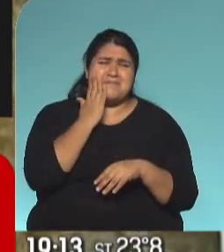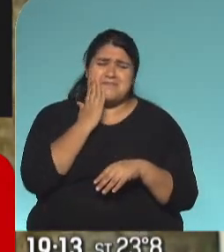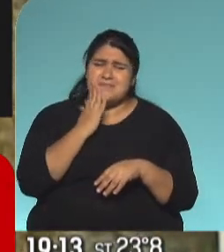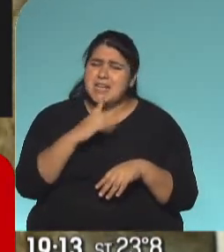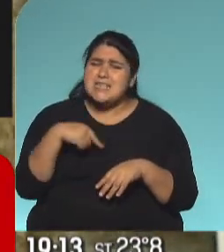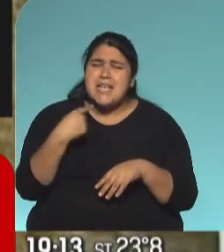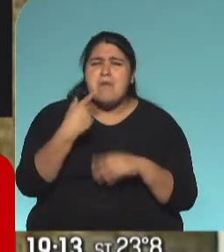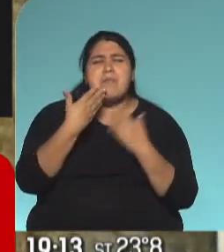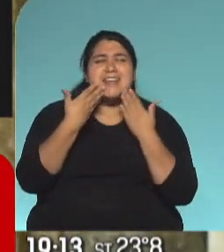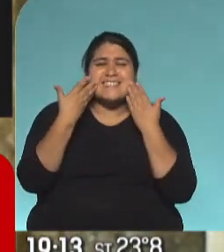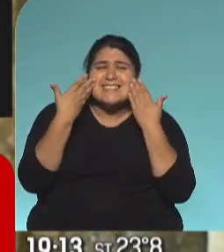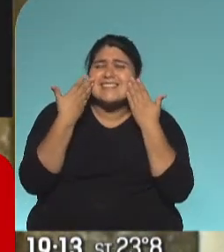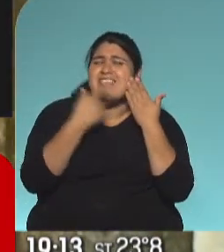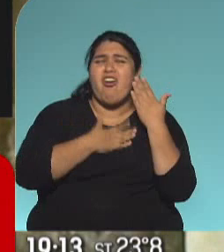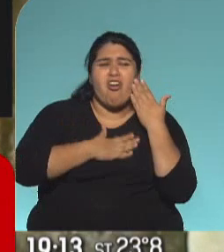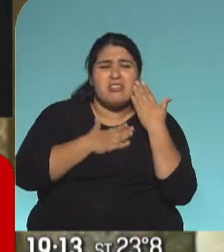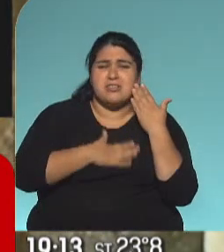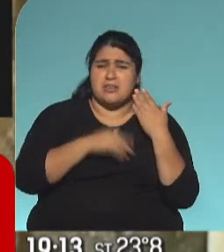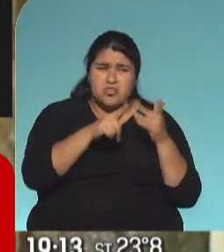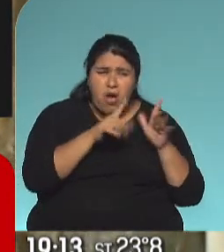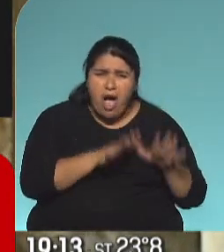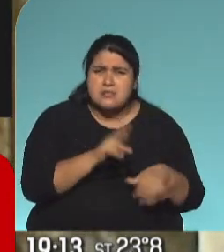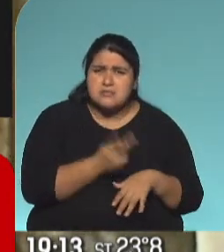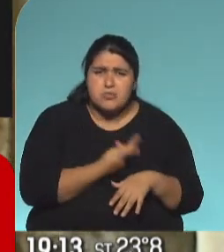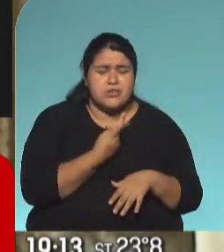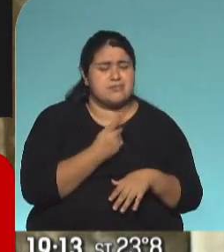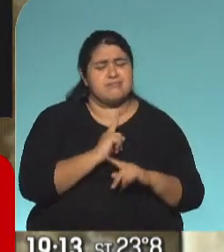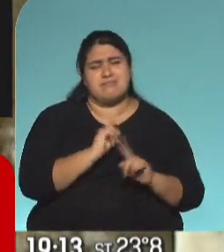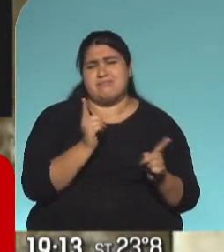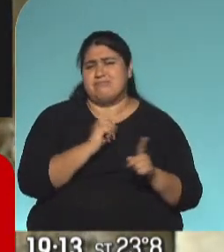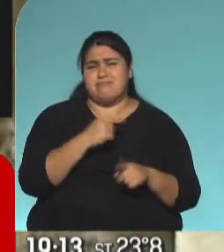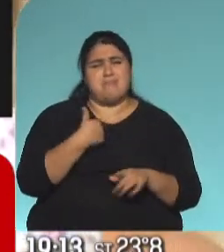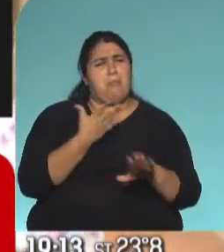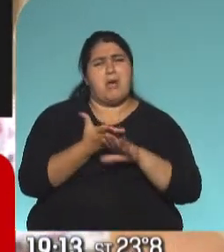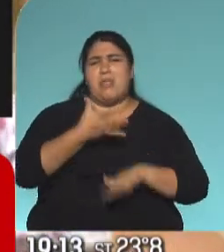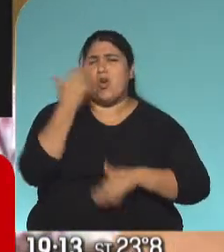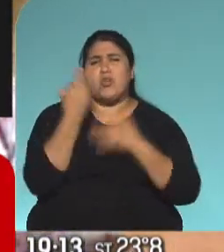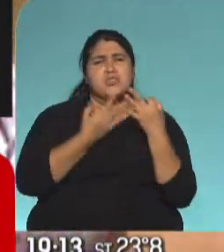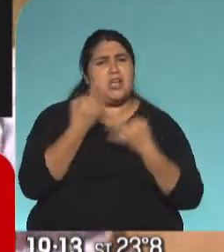el tiempo con una sonrisa. No se merecía esto, hay que hacer justicia.